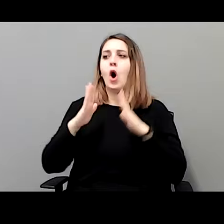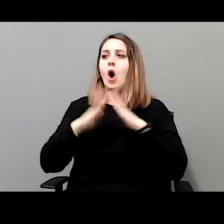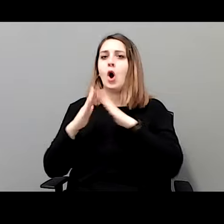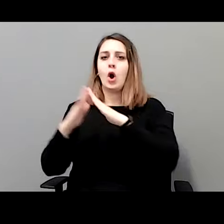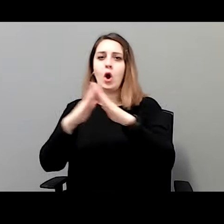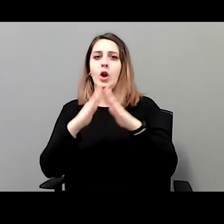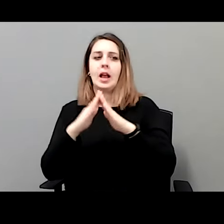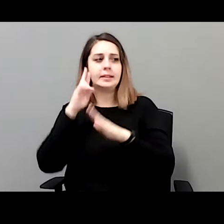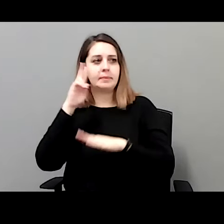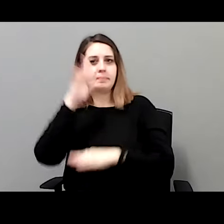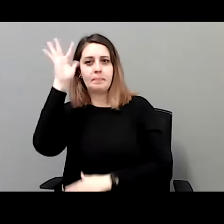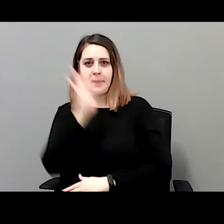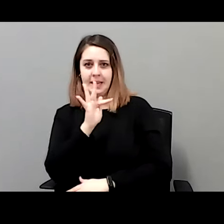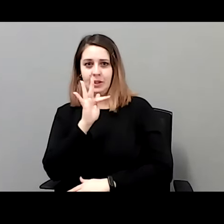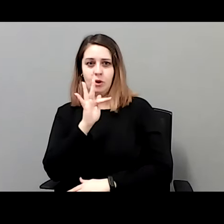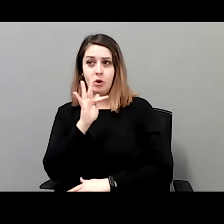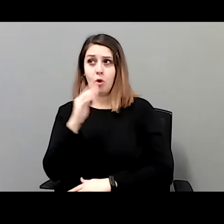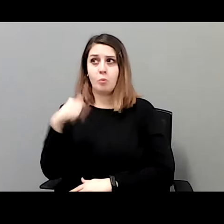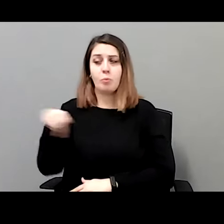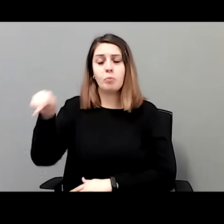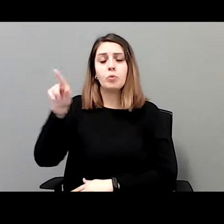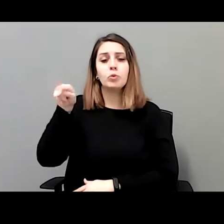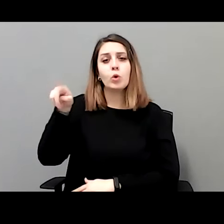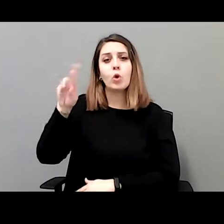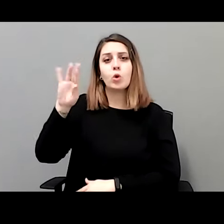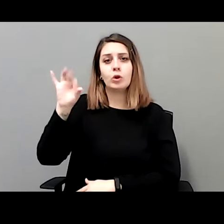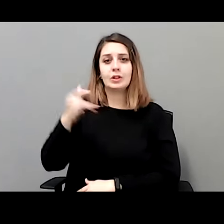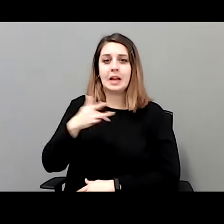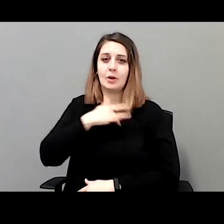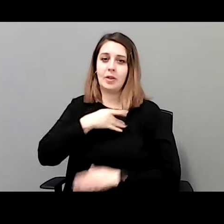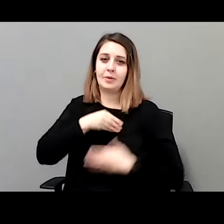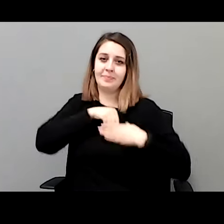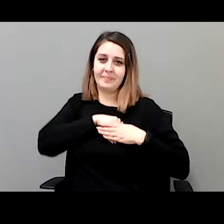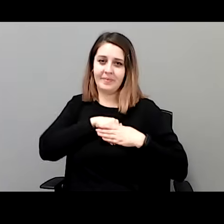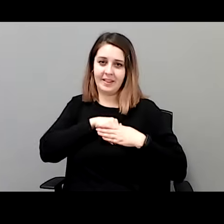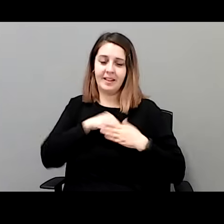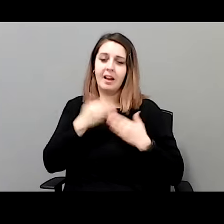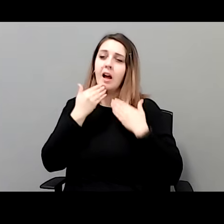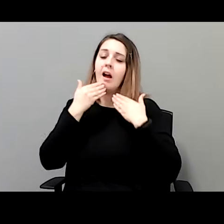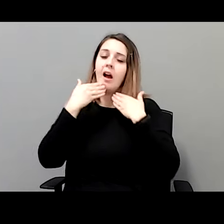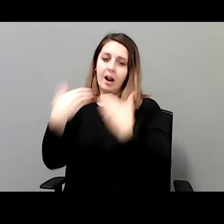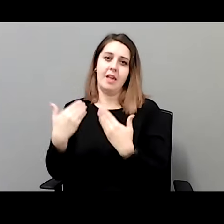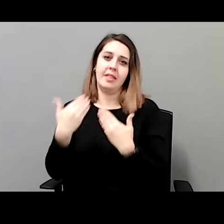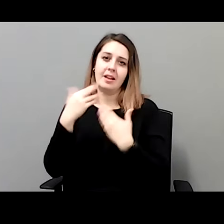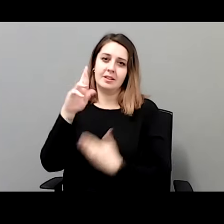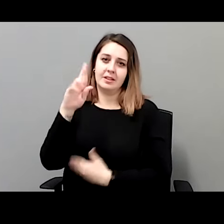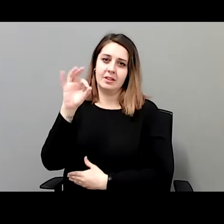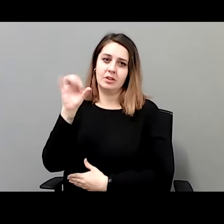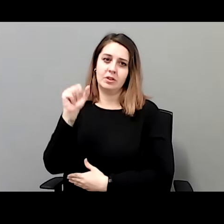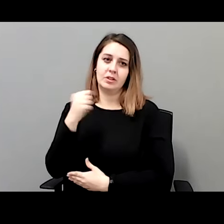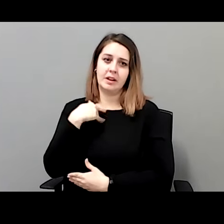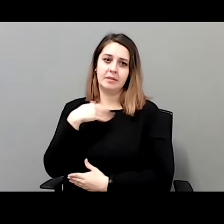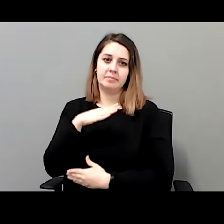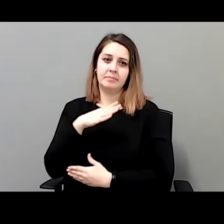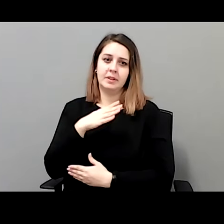que estéis viendo, vas a estar dentro de nuestro corazoncito. Muchísimas gracias, Rosa, y te mandamos de verdad